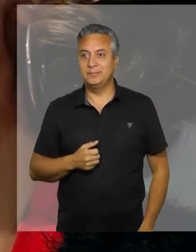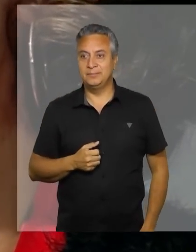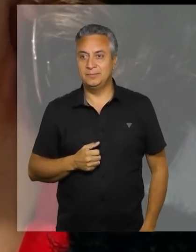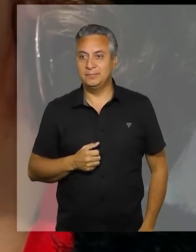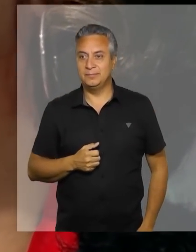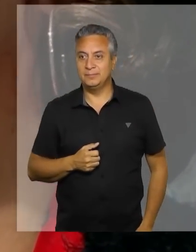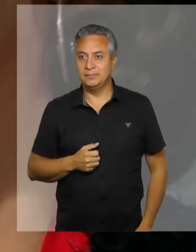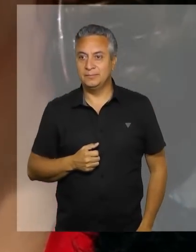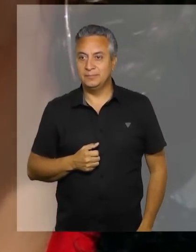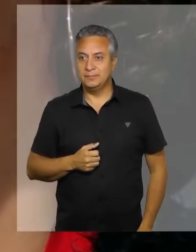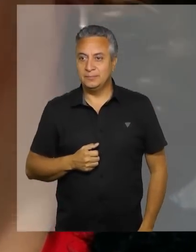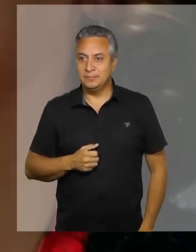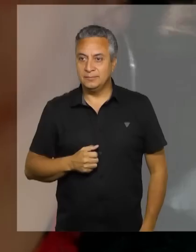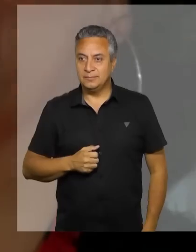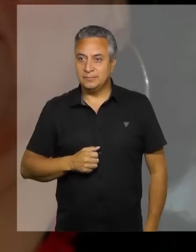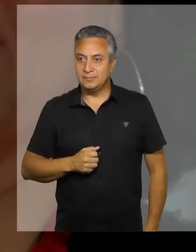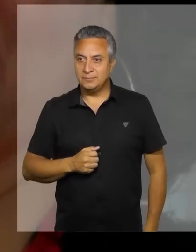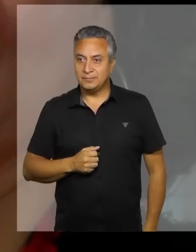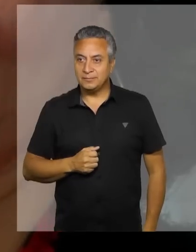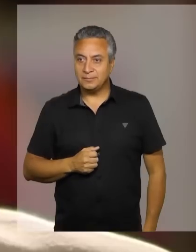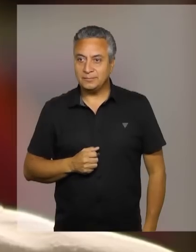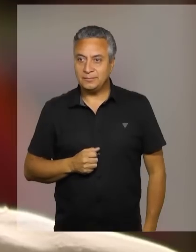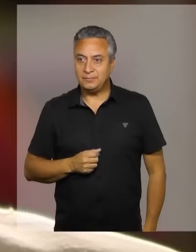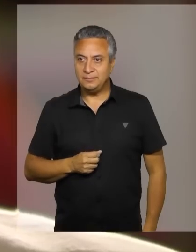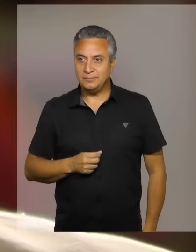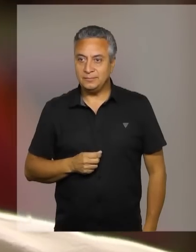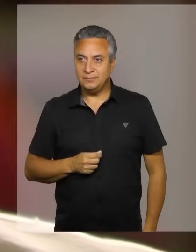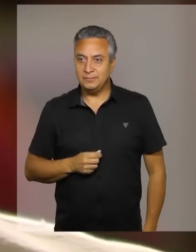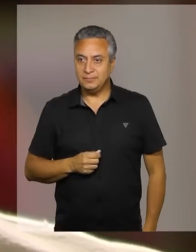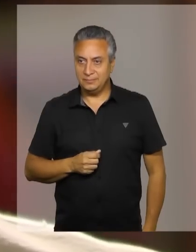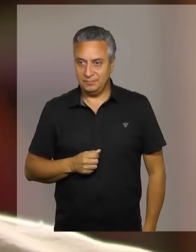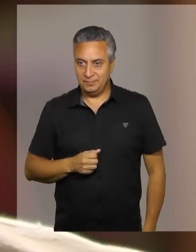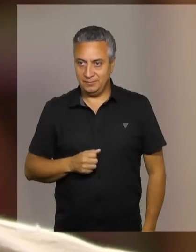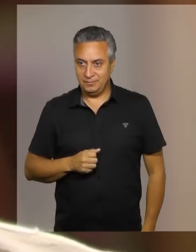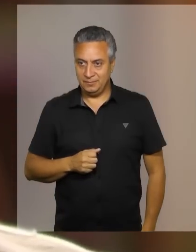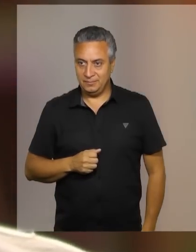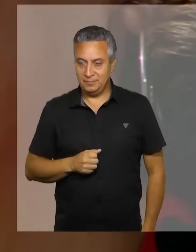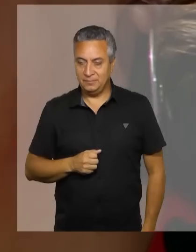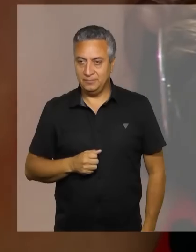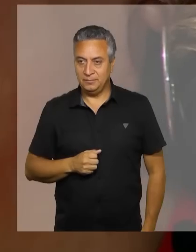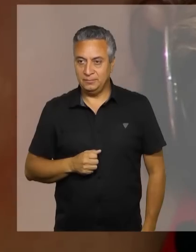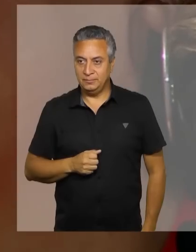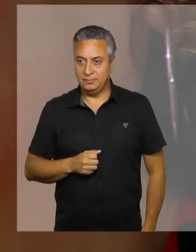Yo te amo y te respeto tal y como te